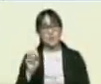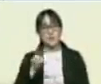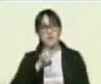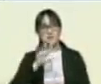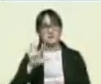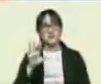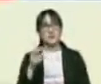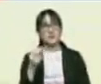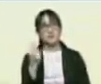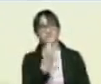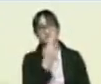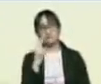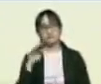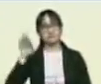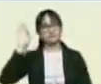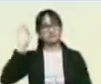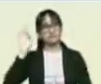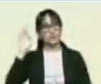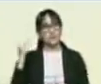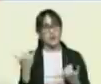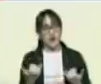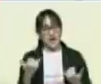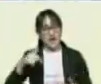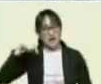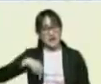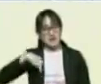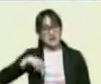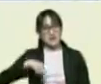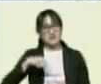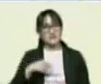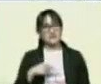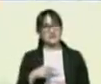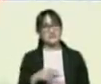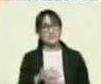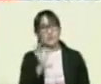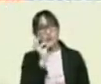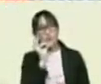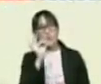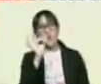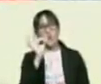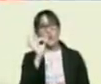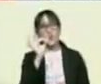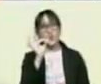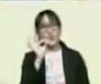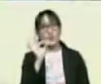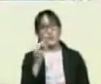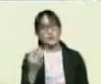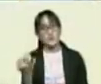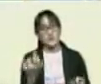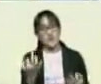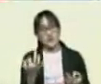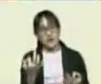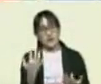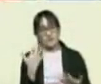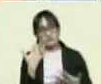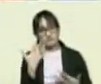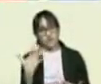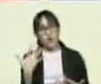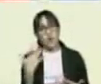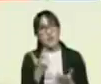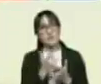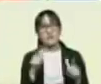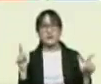2019-2025, lo juro aquí, en esta tierra sagrada que vio parir la libertad de Sudamérica,